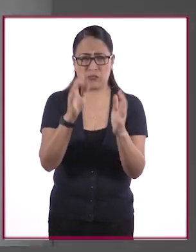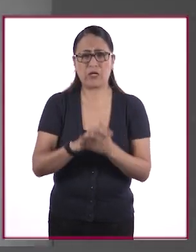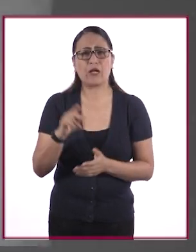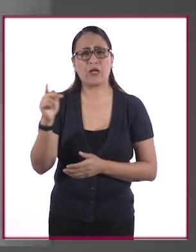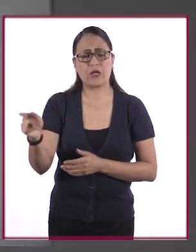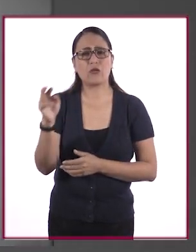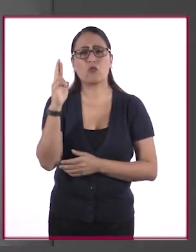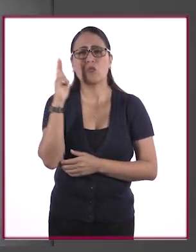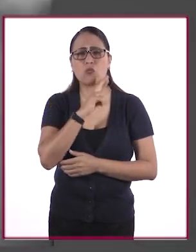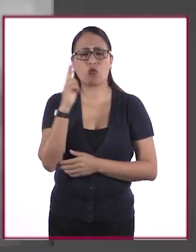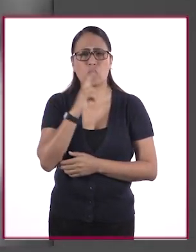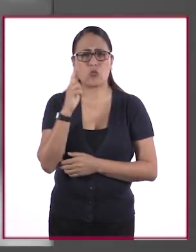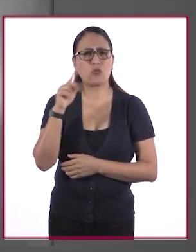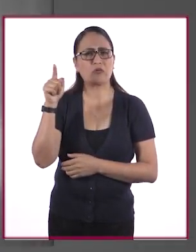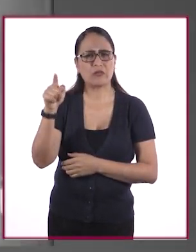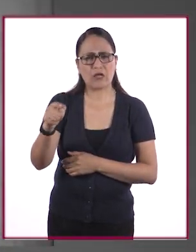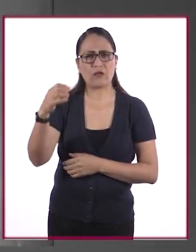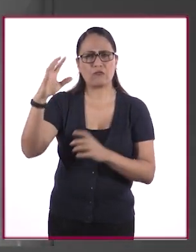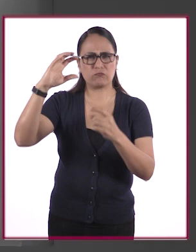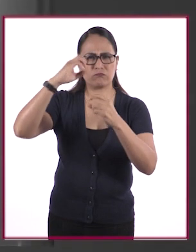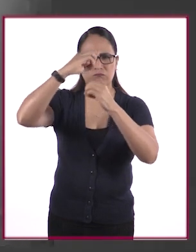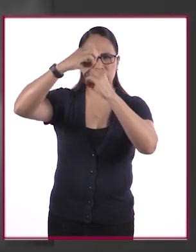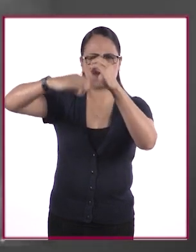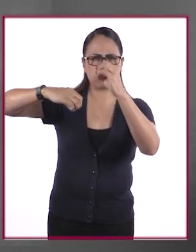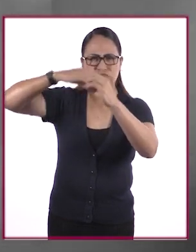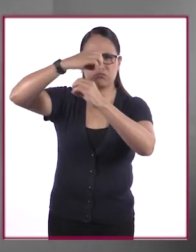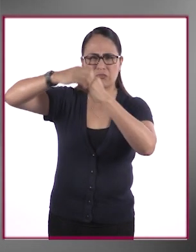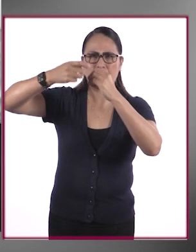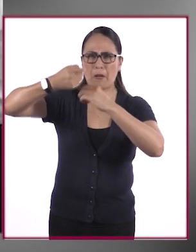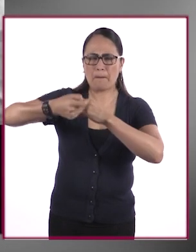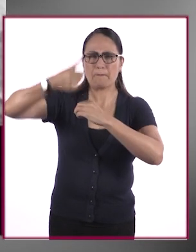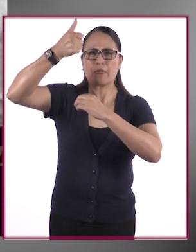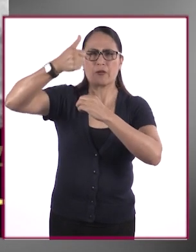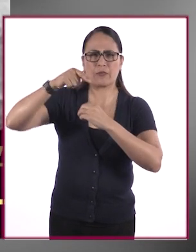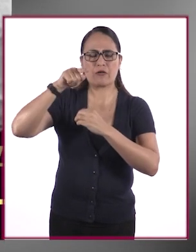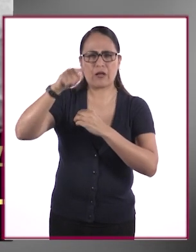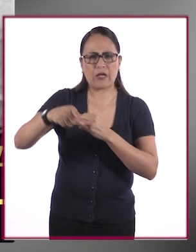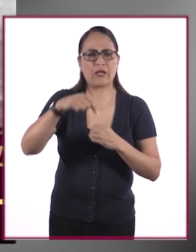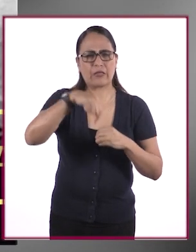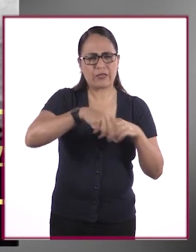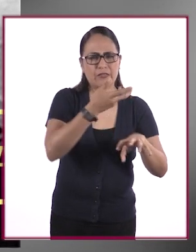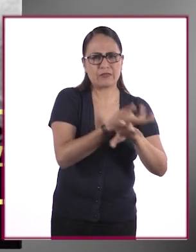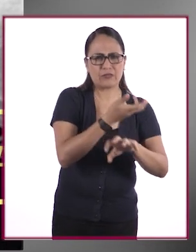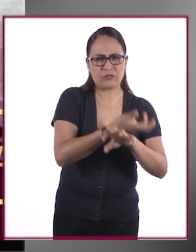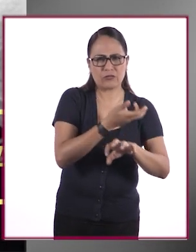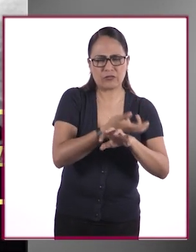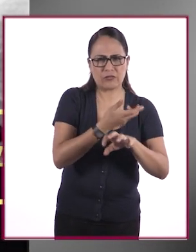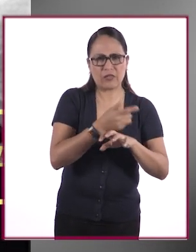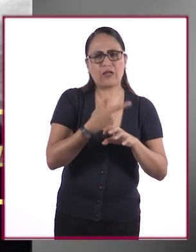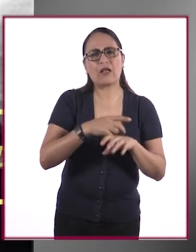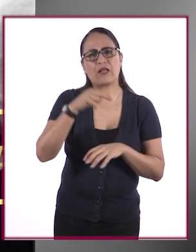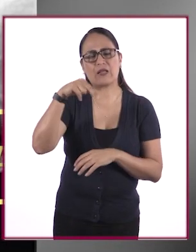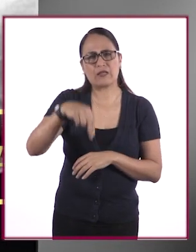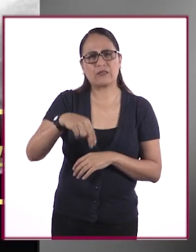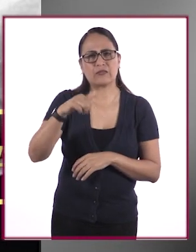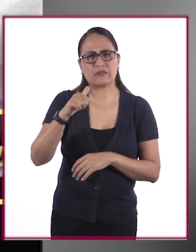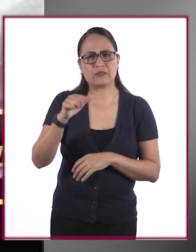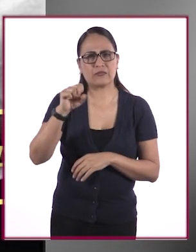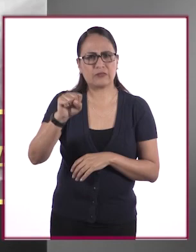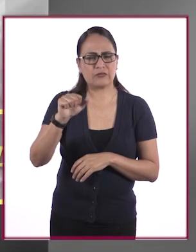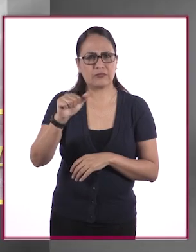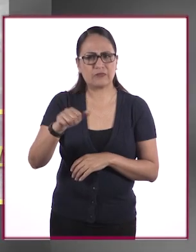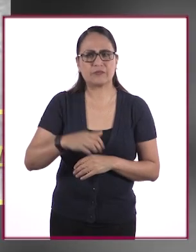el primer satélite artificial de la historia, el país norteamericano creaba la Agencia de Proyectos de Investigación Avanzados de